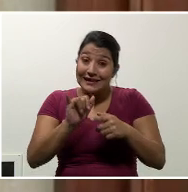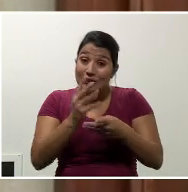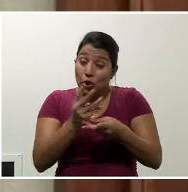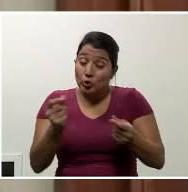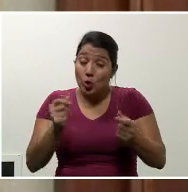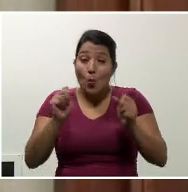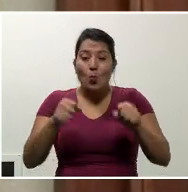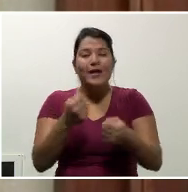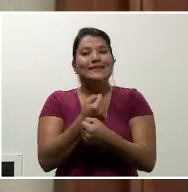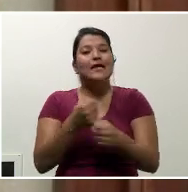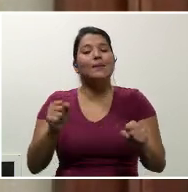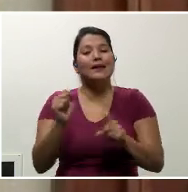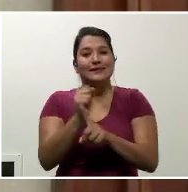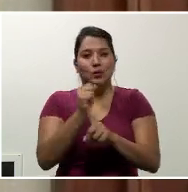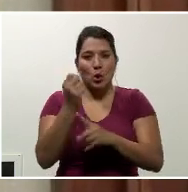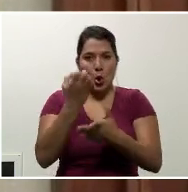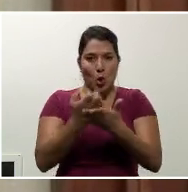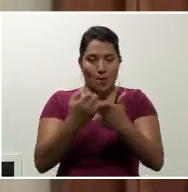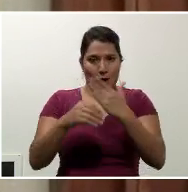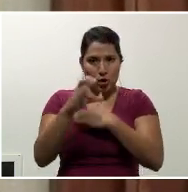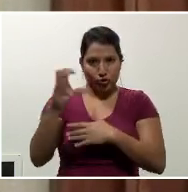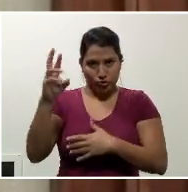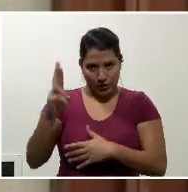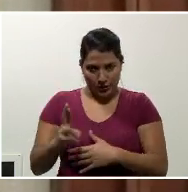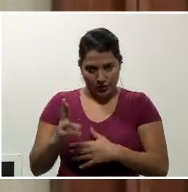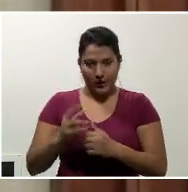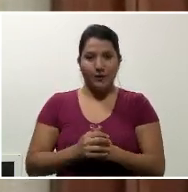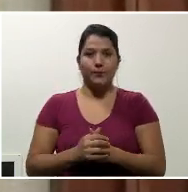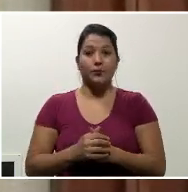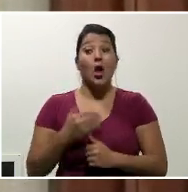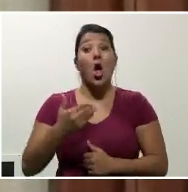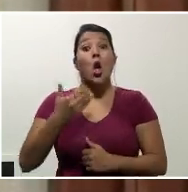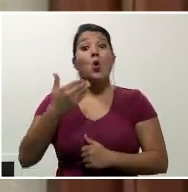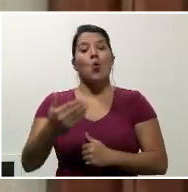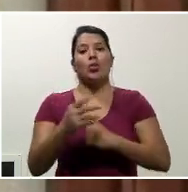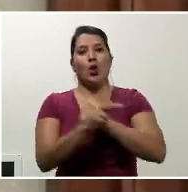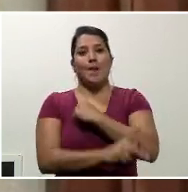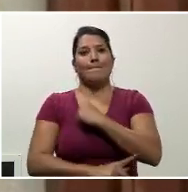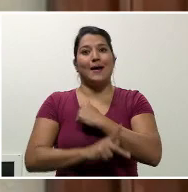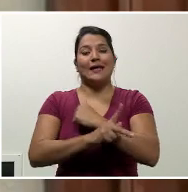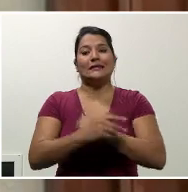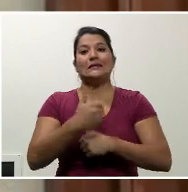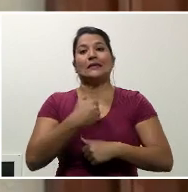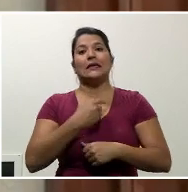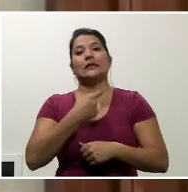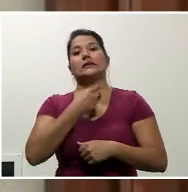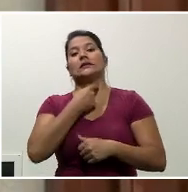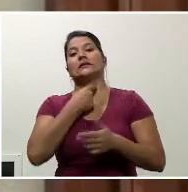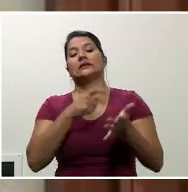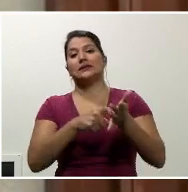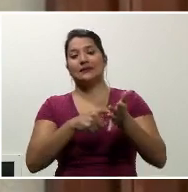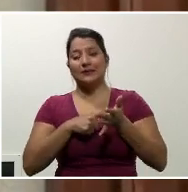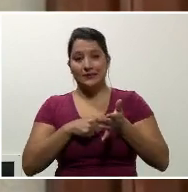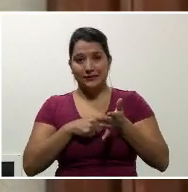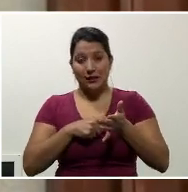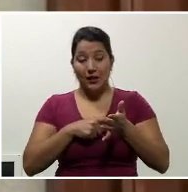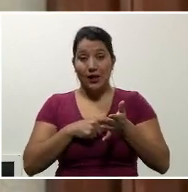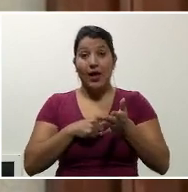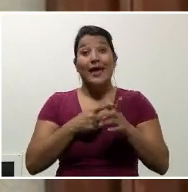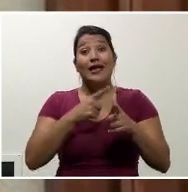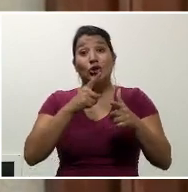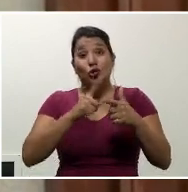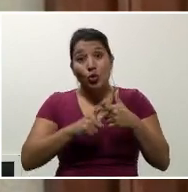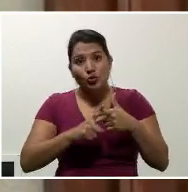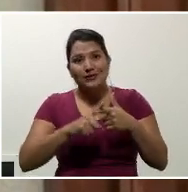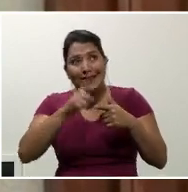Nos manda una señal, obviamente, de una necesidad de endeudamiento que no solamente es para poder afrontar